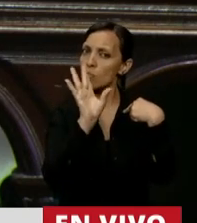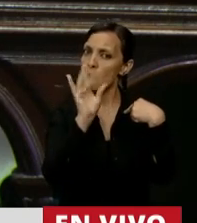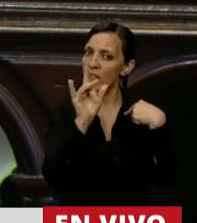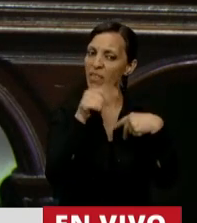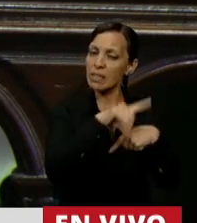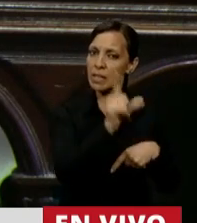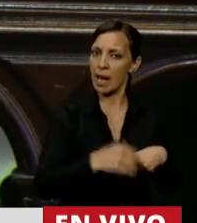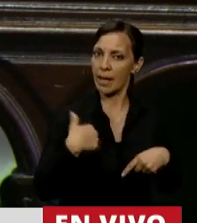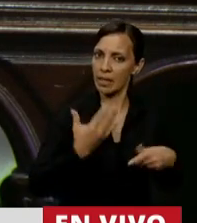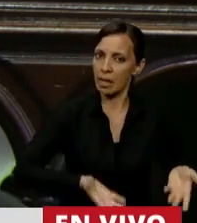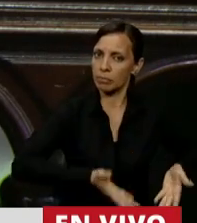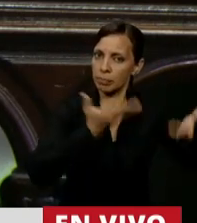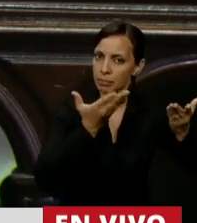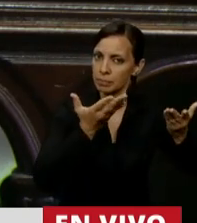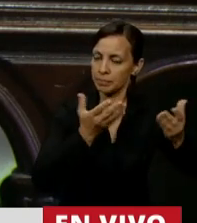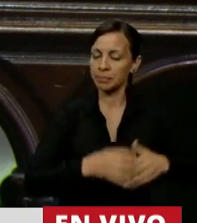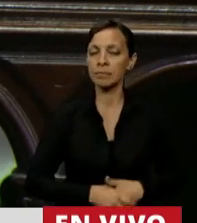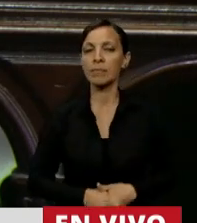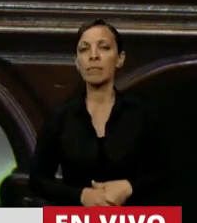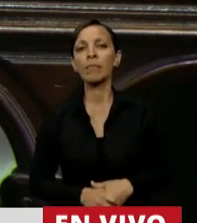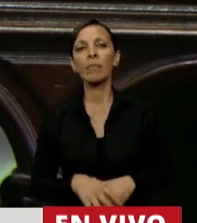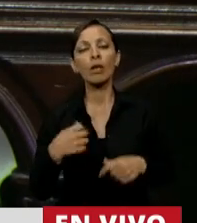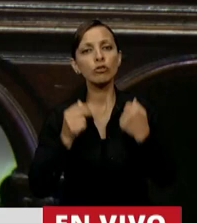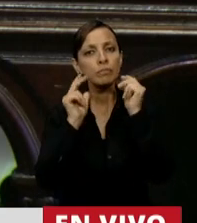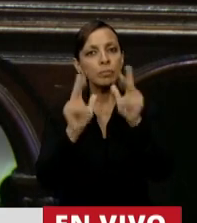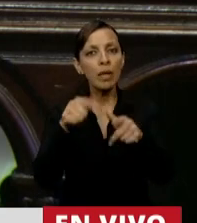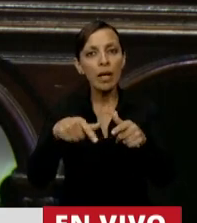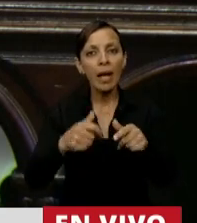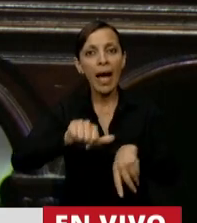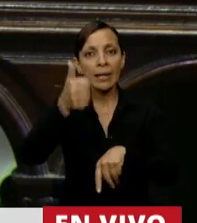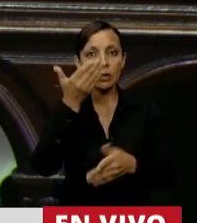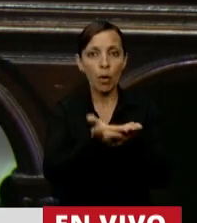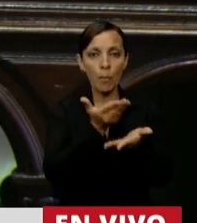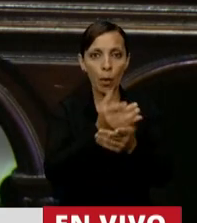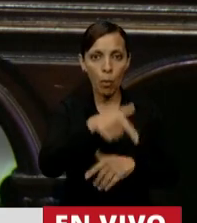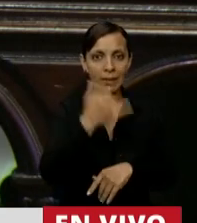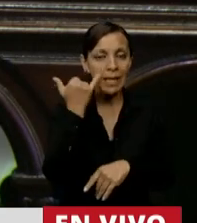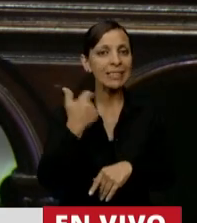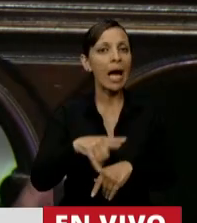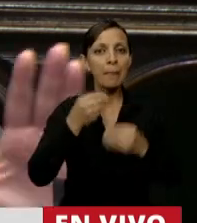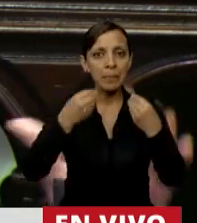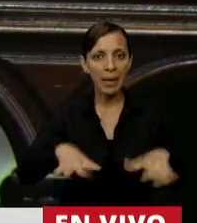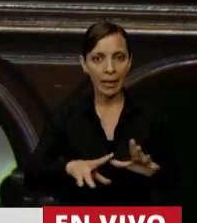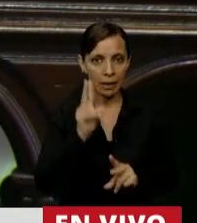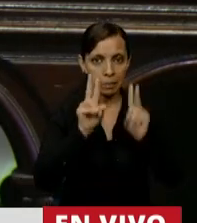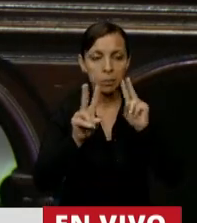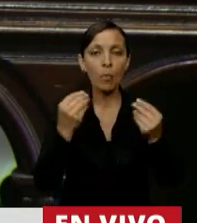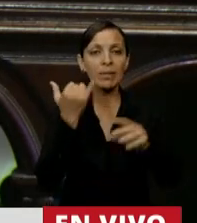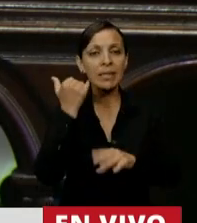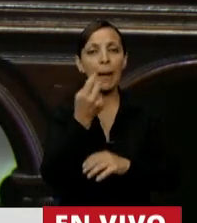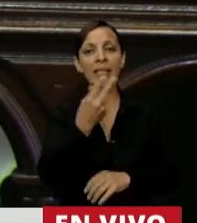a la Argentina de pie. Y debo decir que el éxito de esta propuesta ya se empieza a ver, porque más de